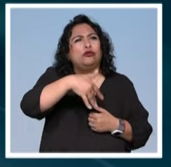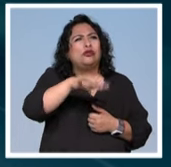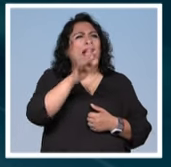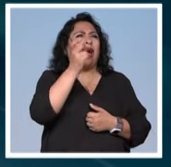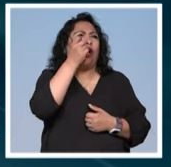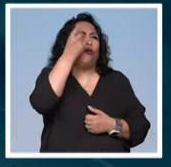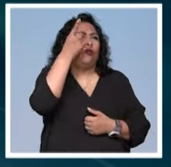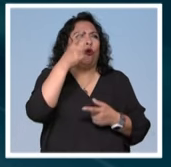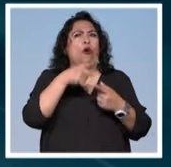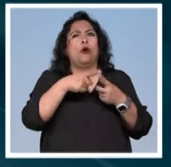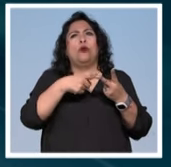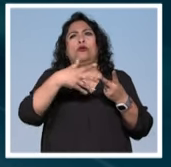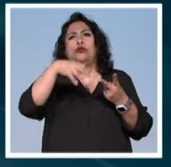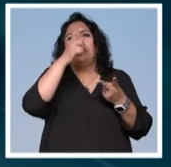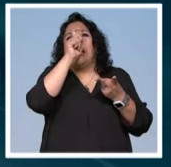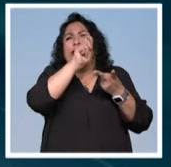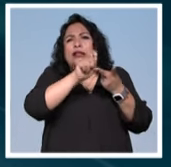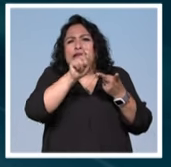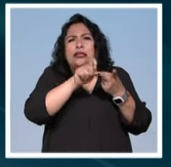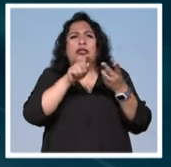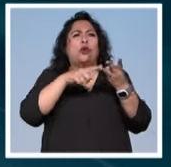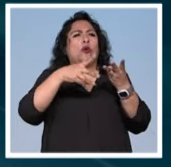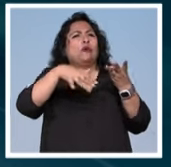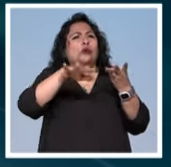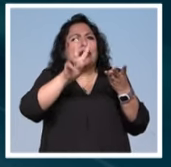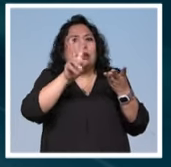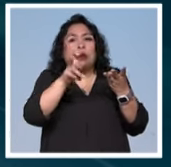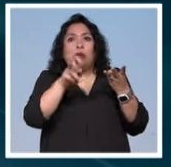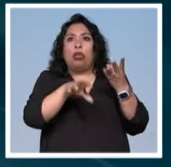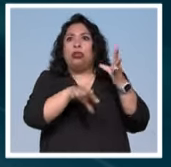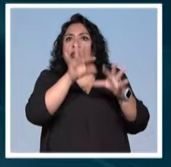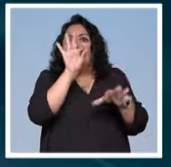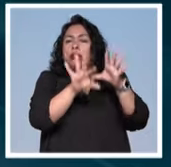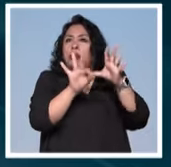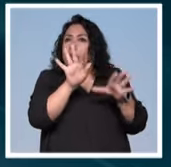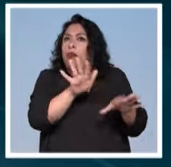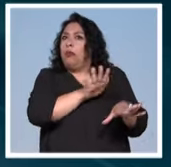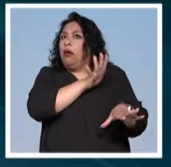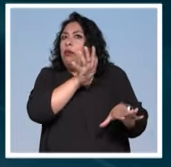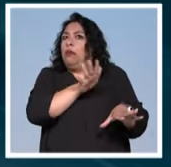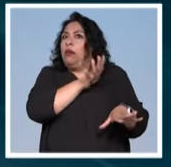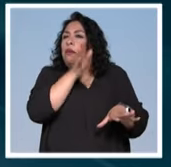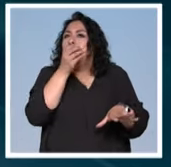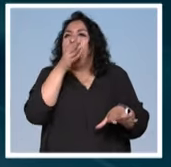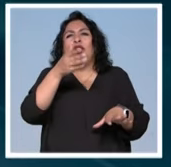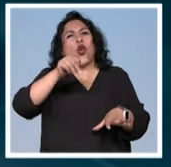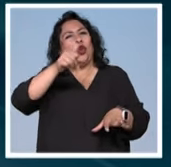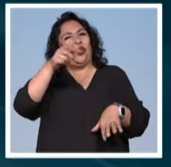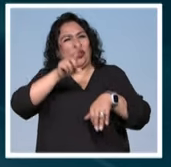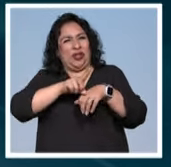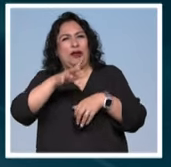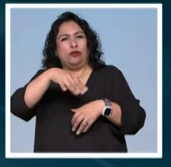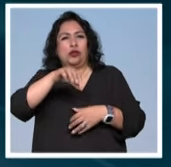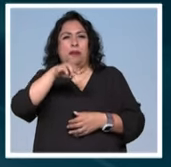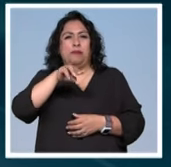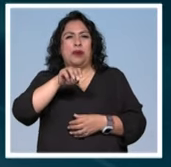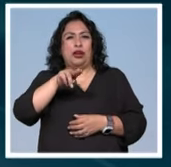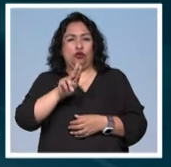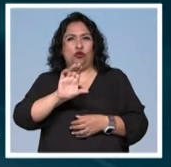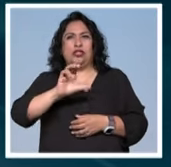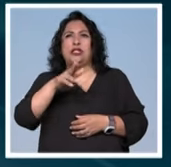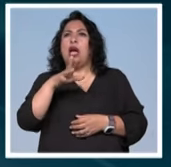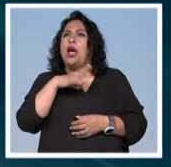tal autor voy a buscar tal escritor tal tema y siempre encontraba cosas increíbles el otro día busqué Manu chao Y tenemos